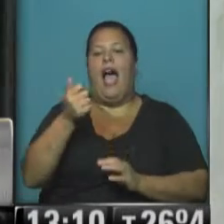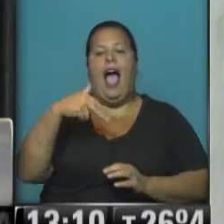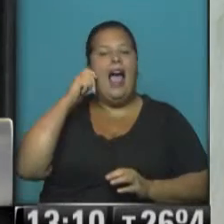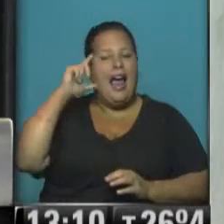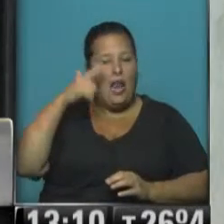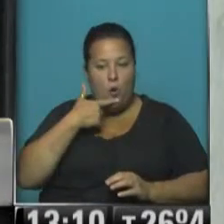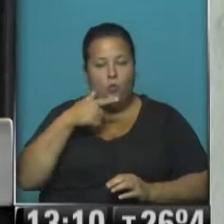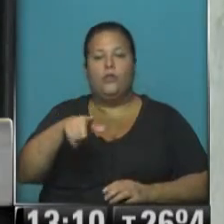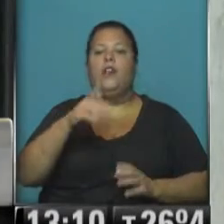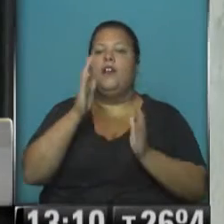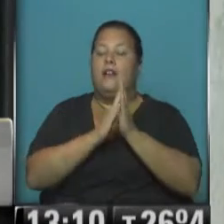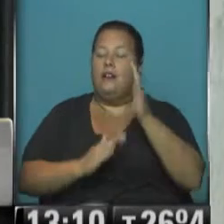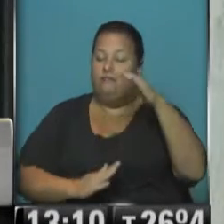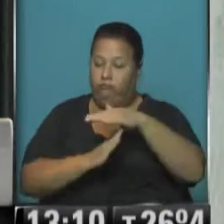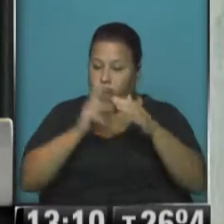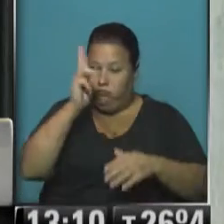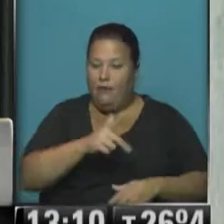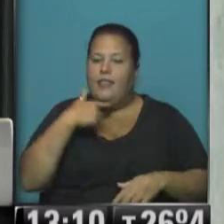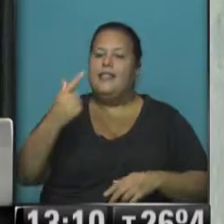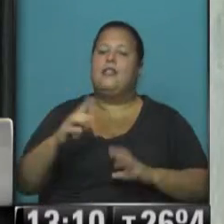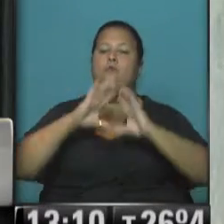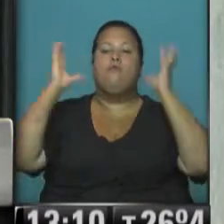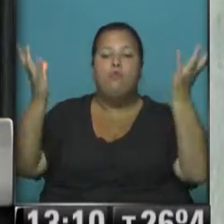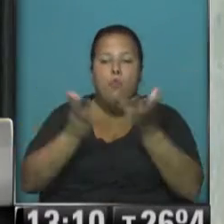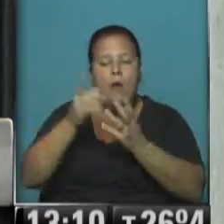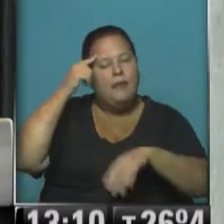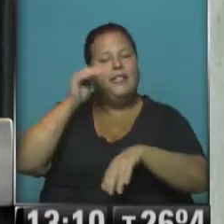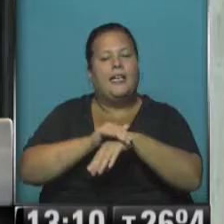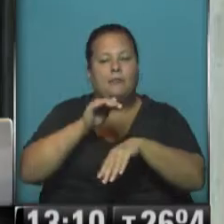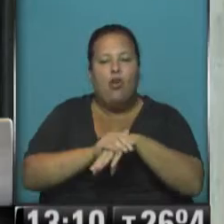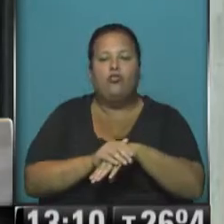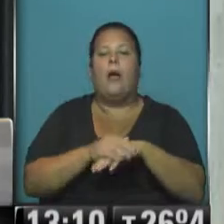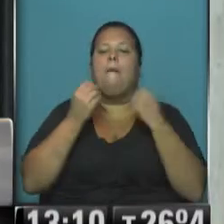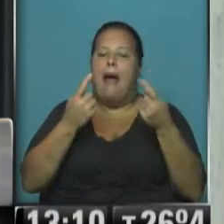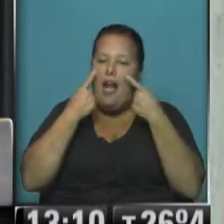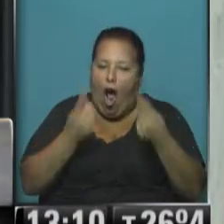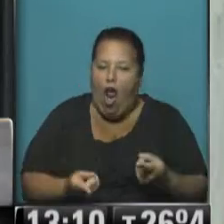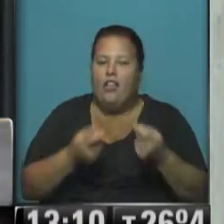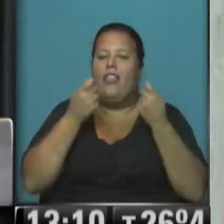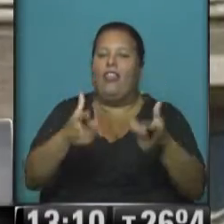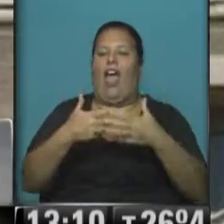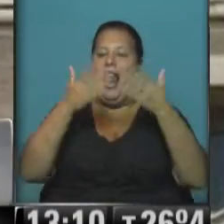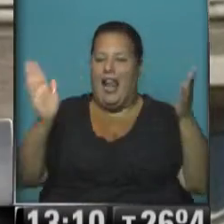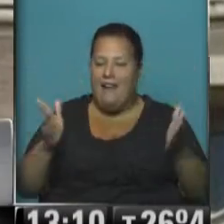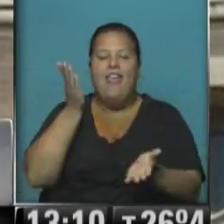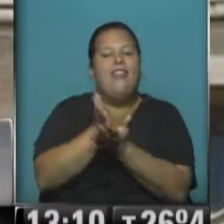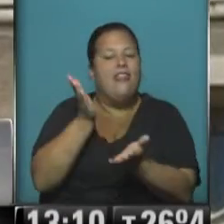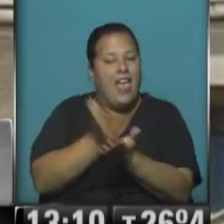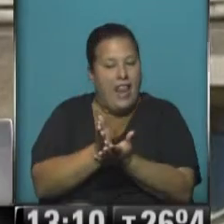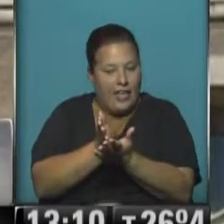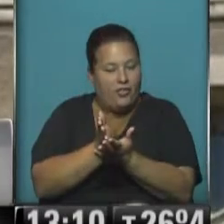El sumo pontífice pidió Benedica que se refuerce en cada parte del mundo el compromiso para reconocer y asegurar esa libertad que es un derecho,